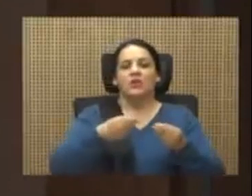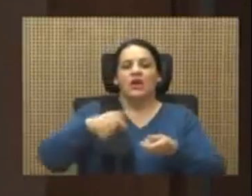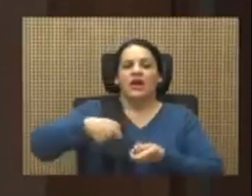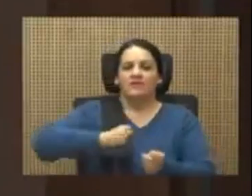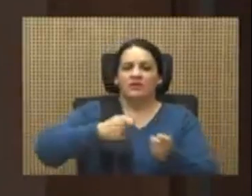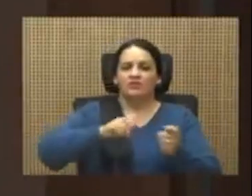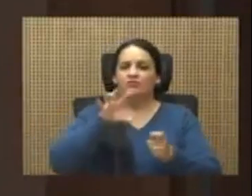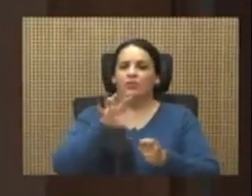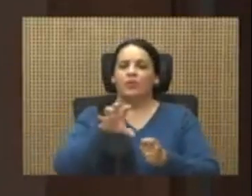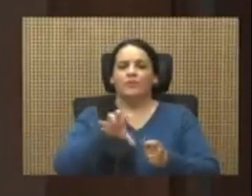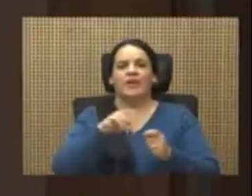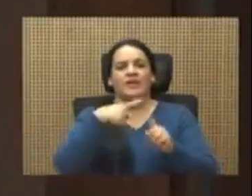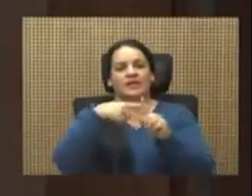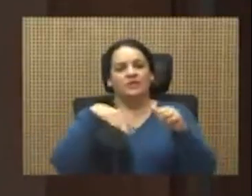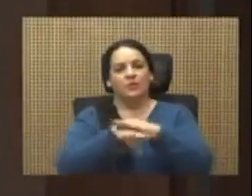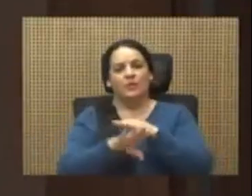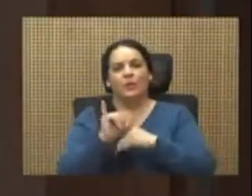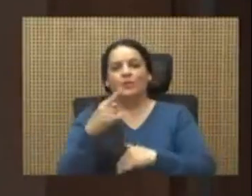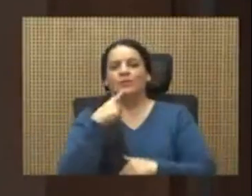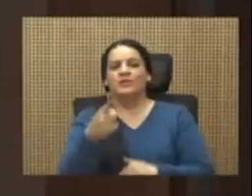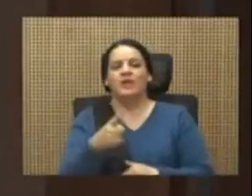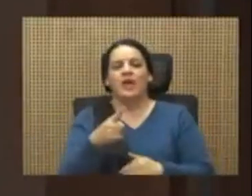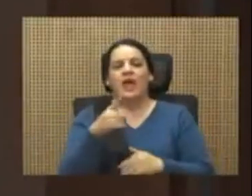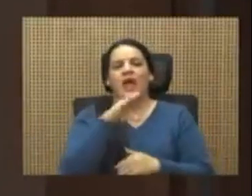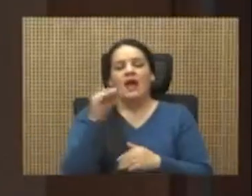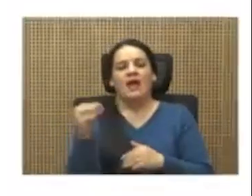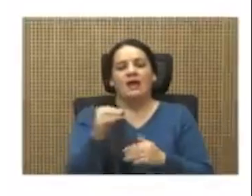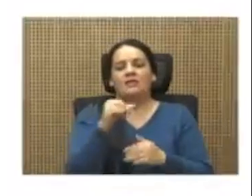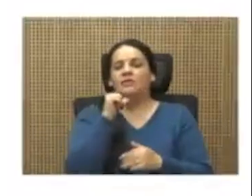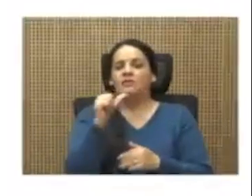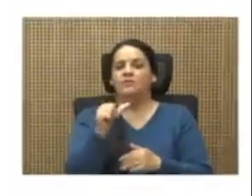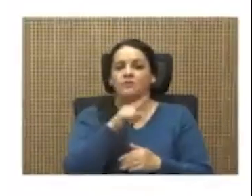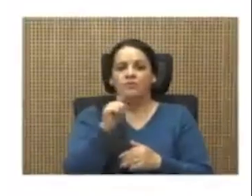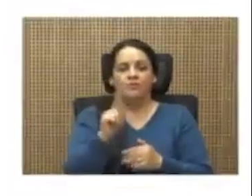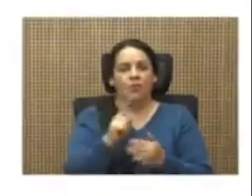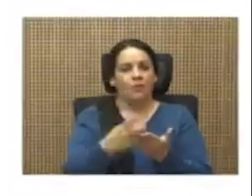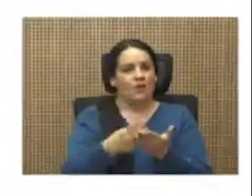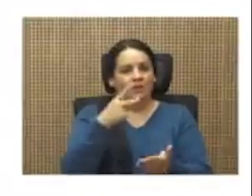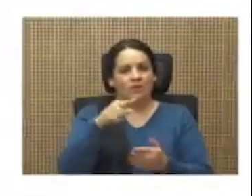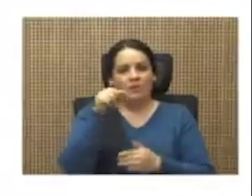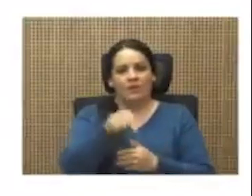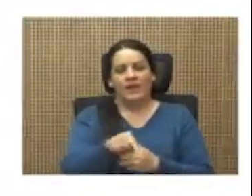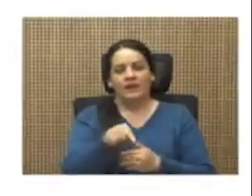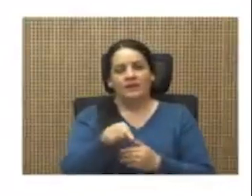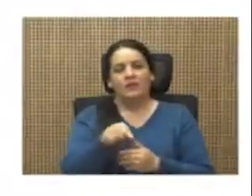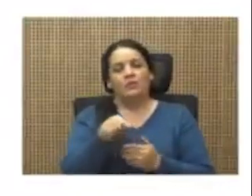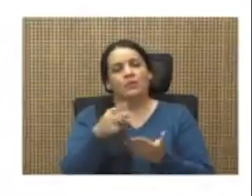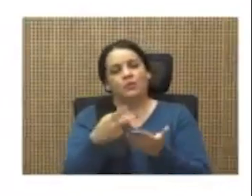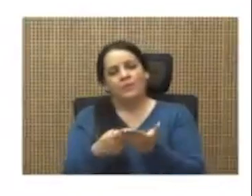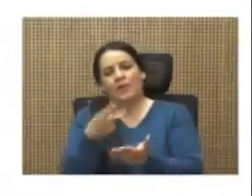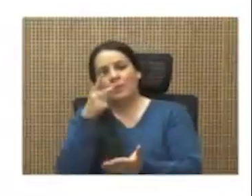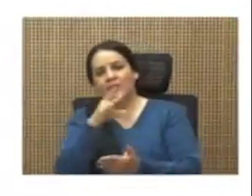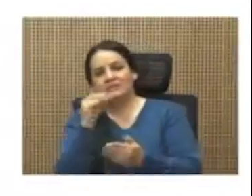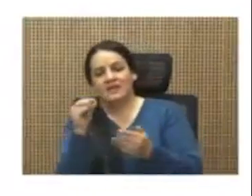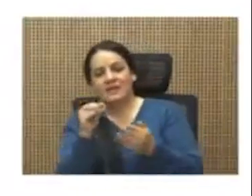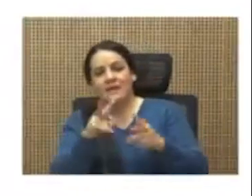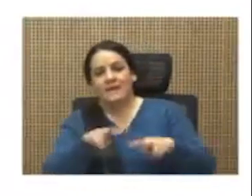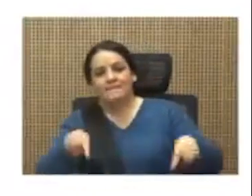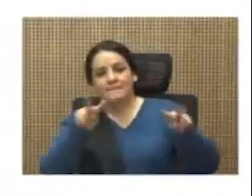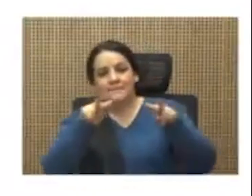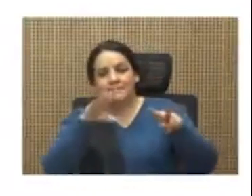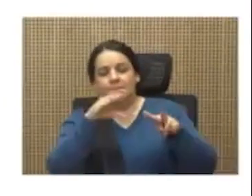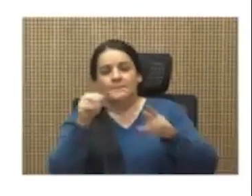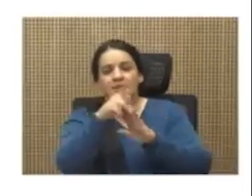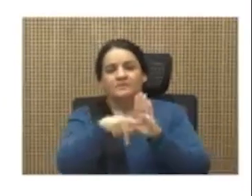al ignorar los valores y principios del buen periodismo esenciales para preservar nuestra democracia pero por dicha cada